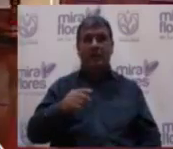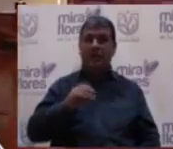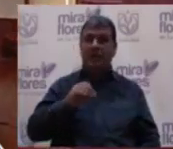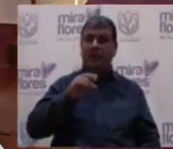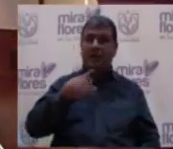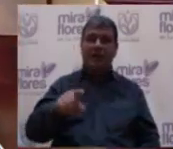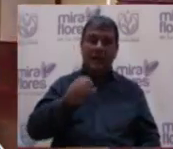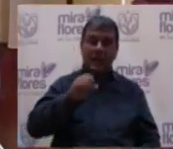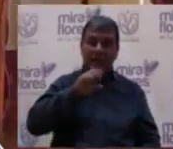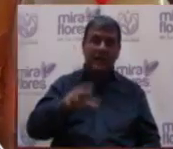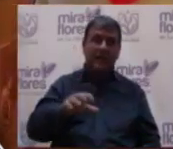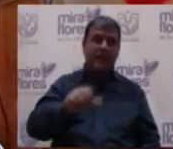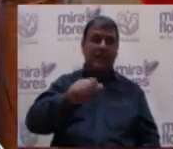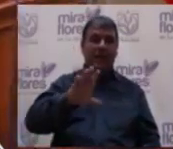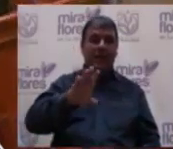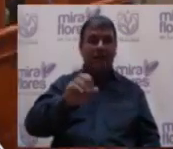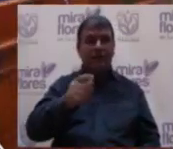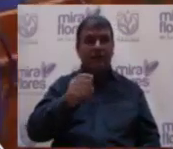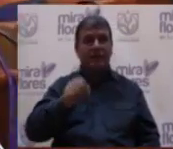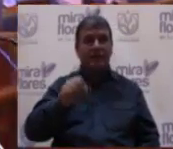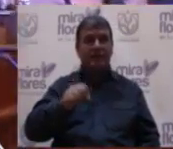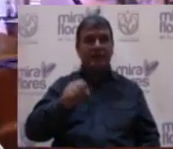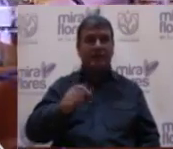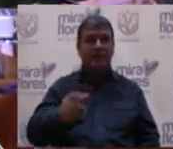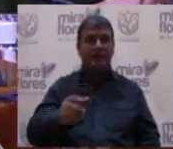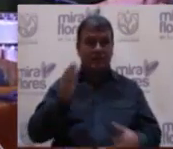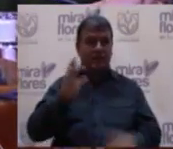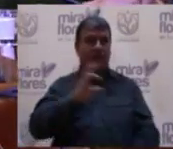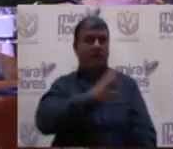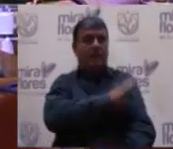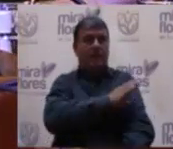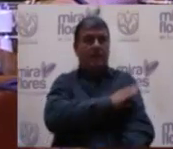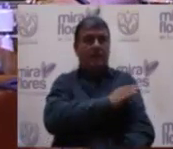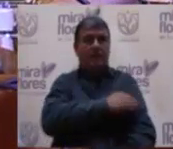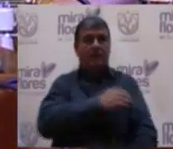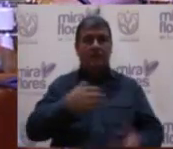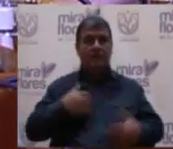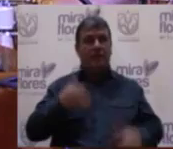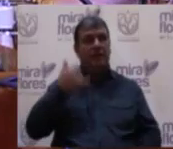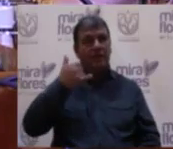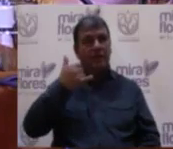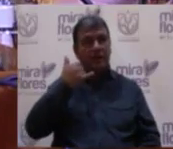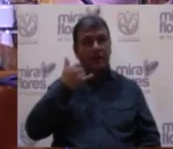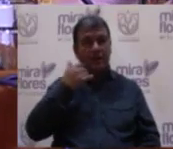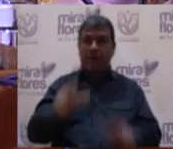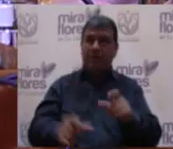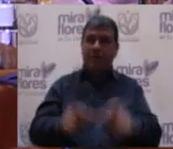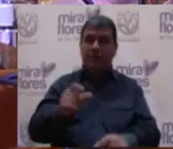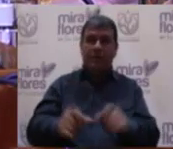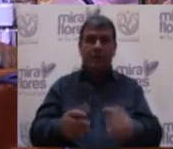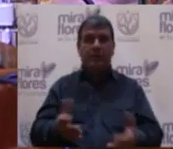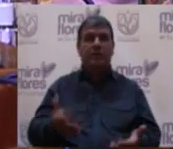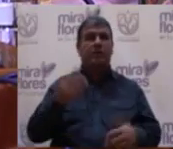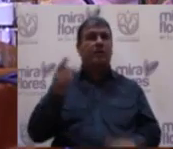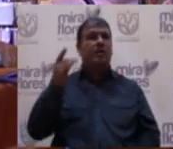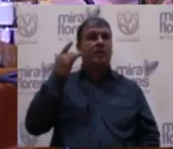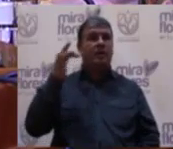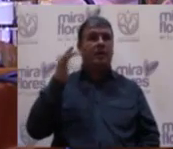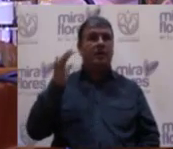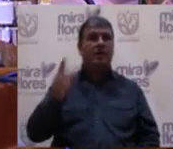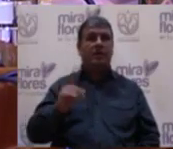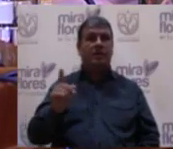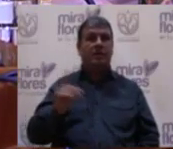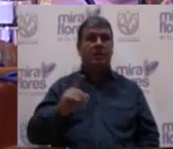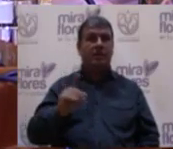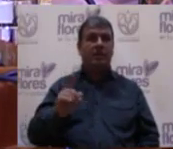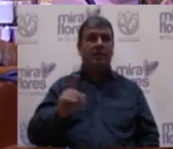al señor Alberti. Sí se está fiscalizando mucho. Yo he tenido varias llamadas de gente sobre las alarmas de los Pero padres. No viene